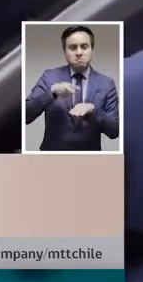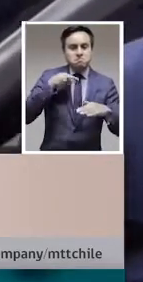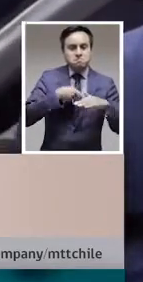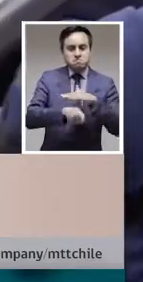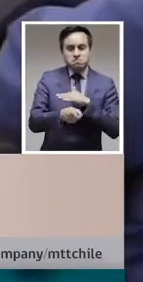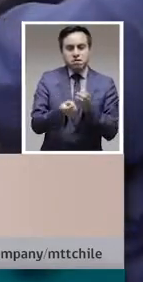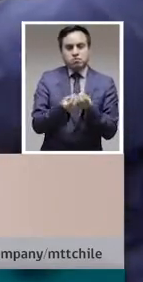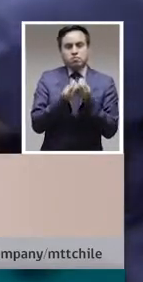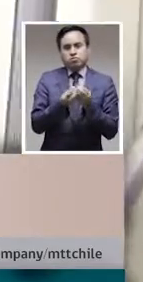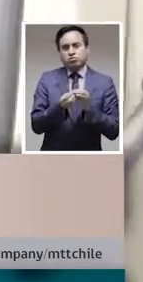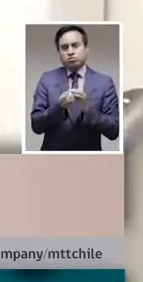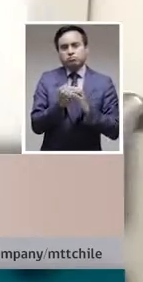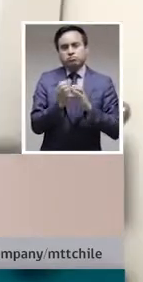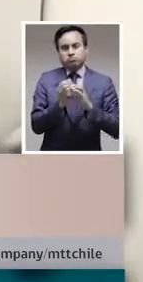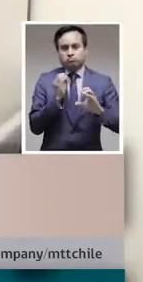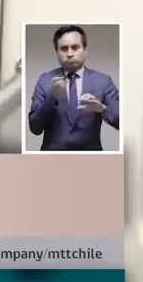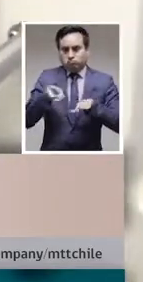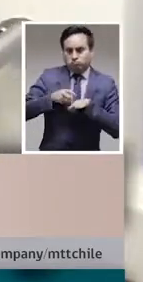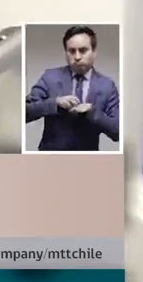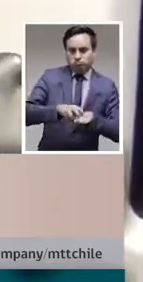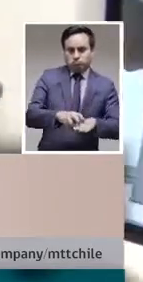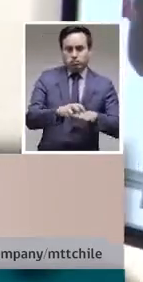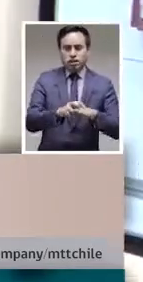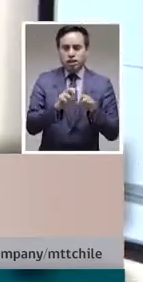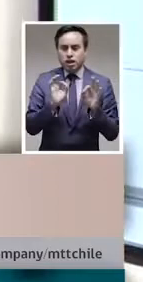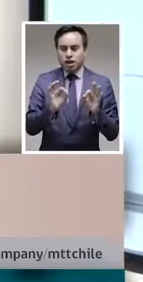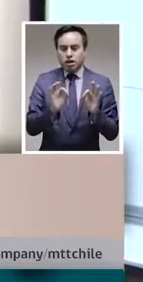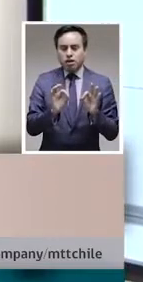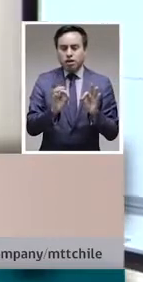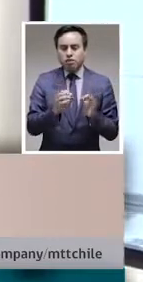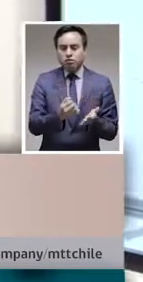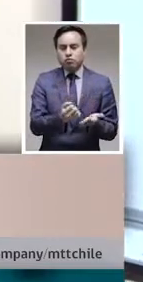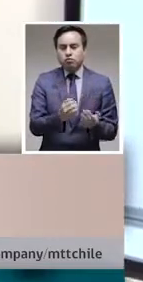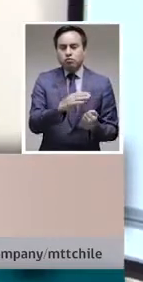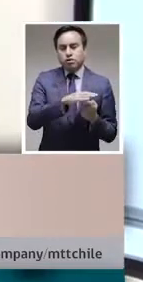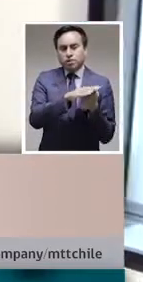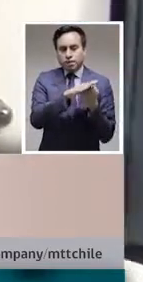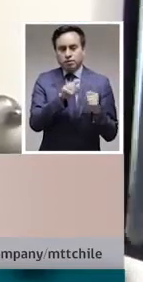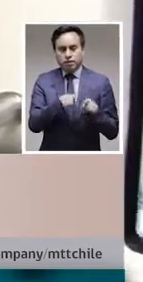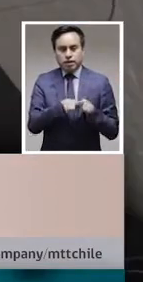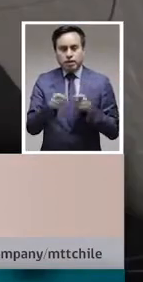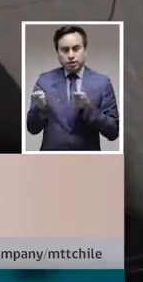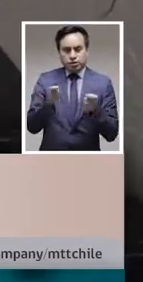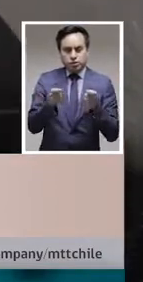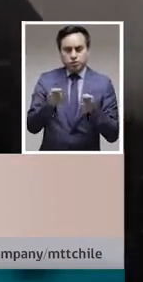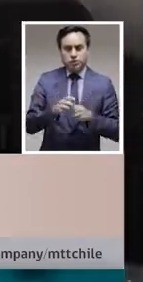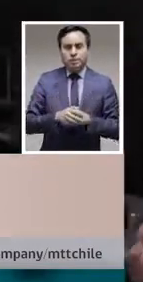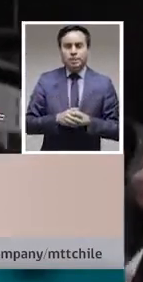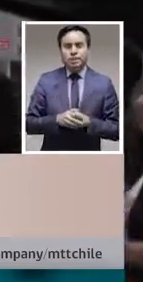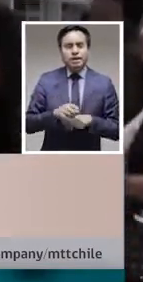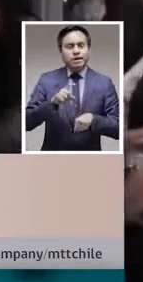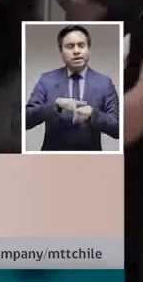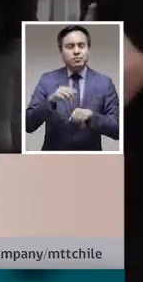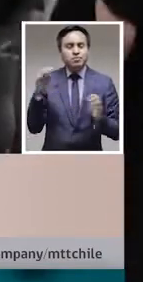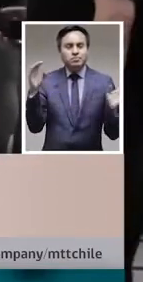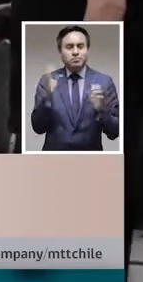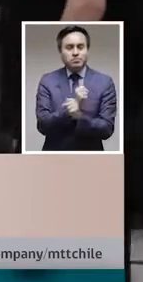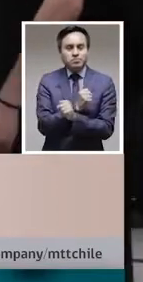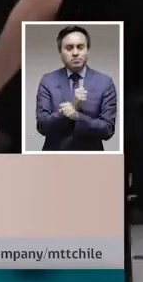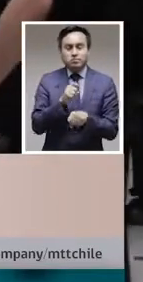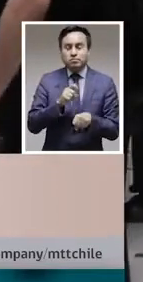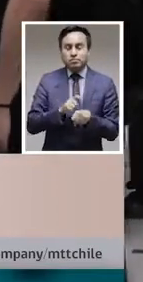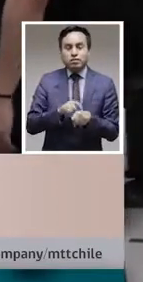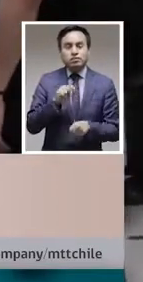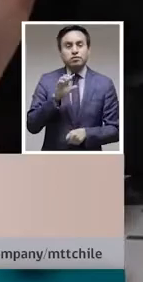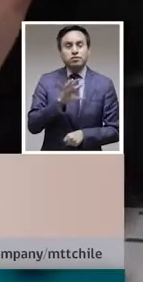modos masivos de transporte que son un eje fundamental de la gestión. Y con reducciones de tiempo que han